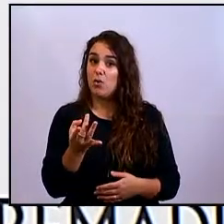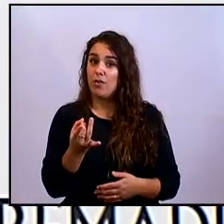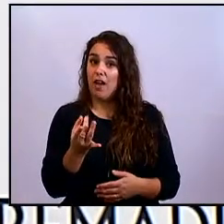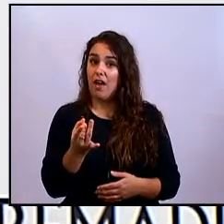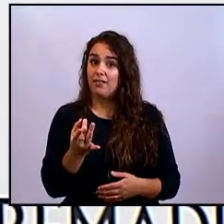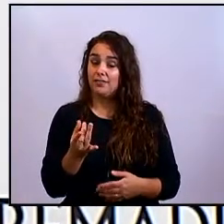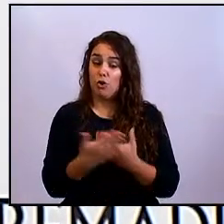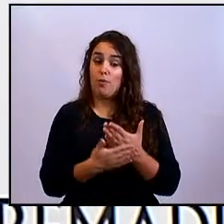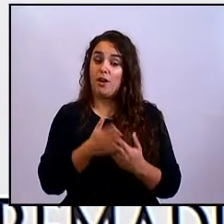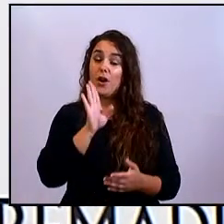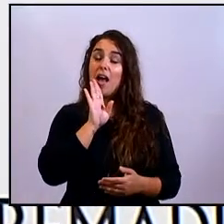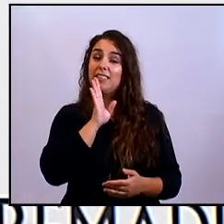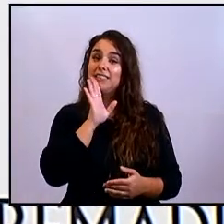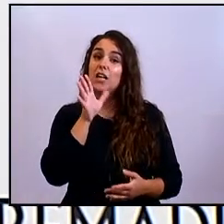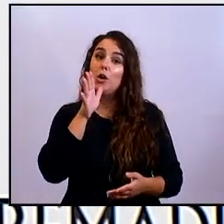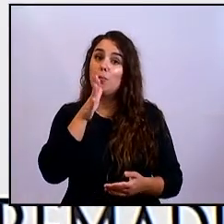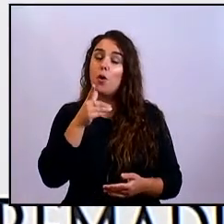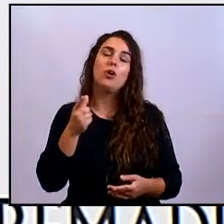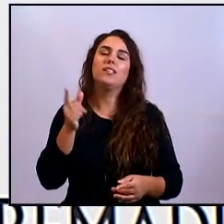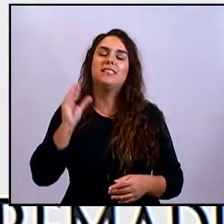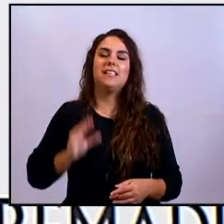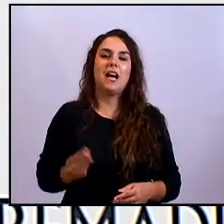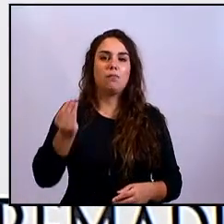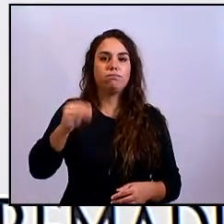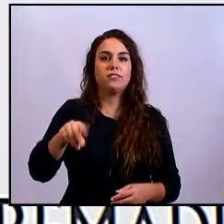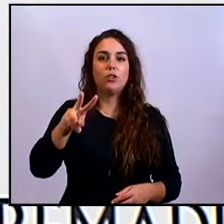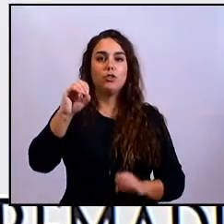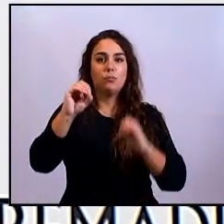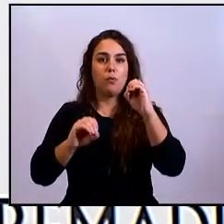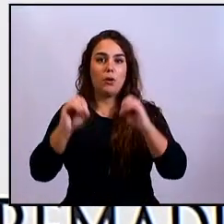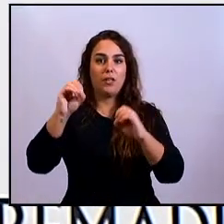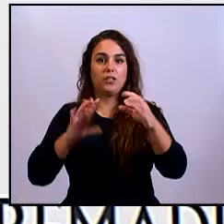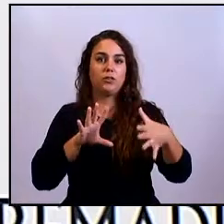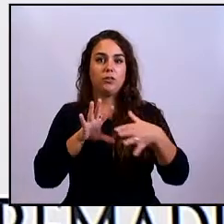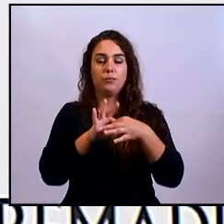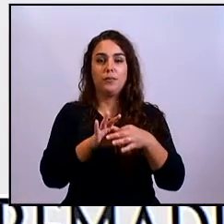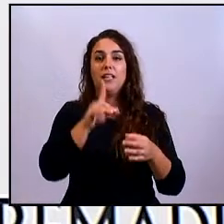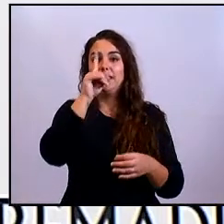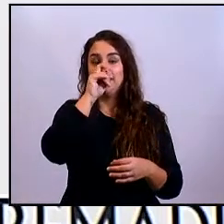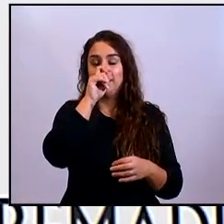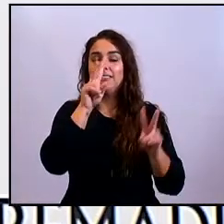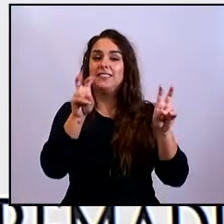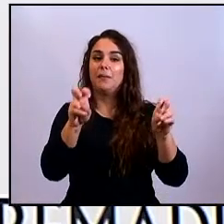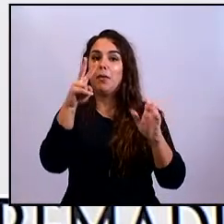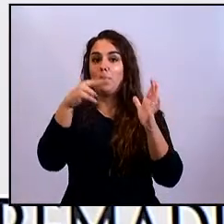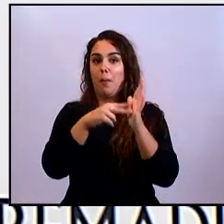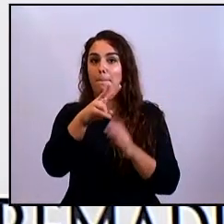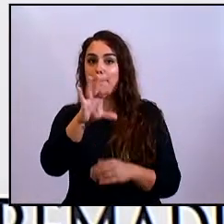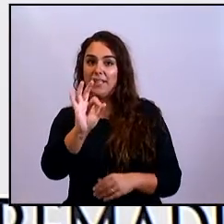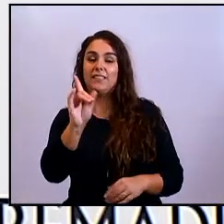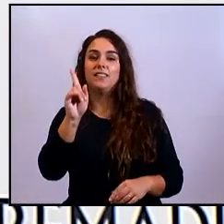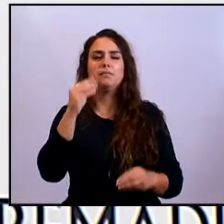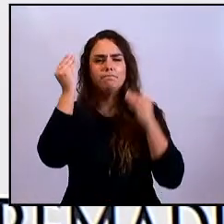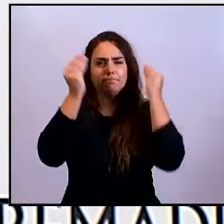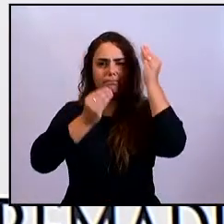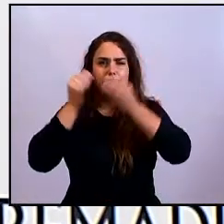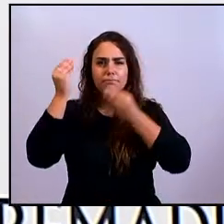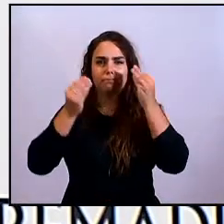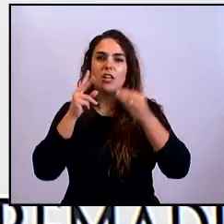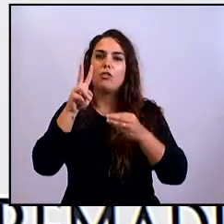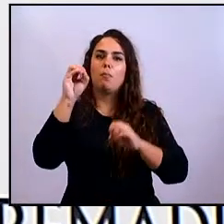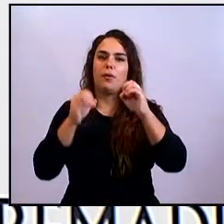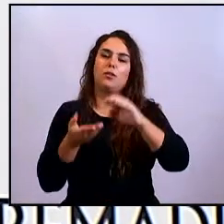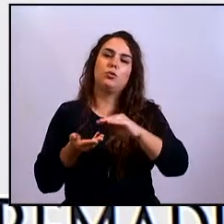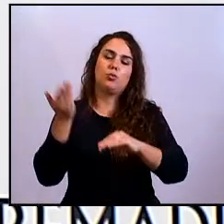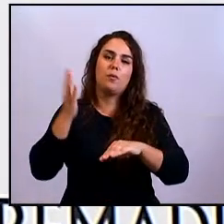anterior Gobierno respecto al incremento salarial del 2% correspondiente a la anualidad de 2020 y prevé también la posible subida del 2%